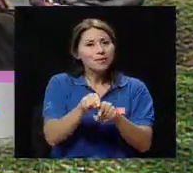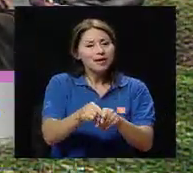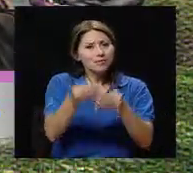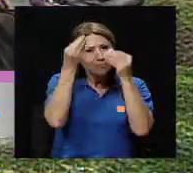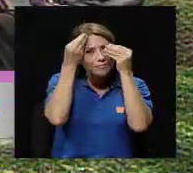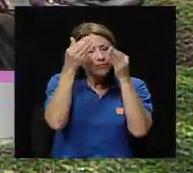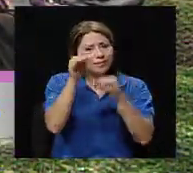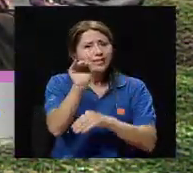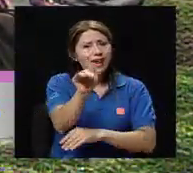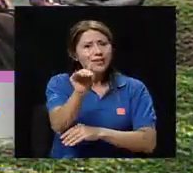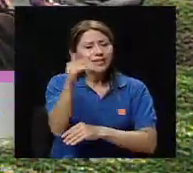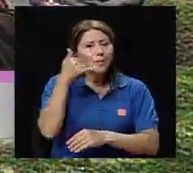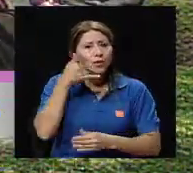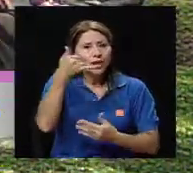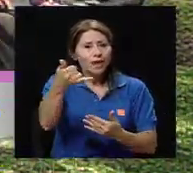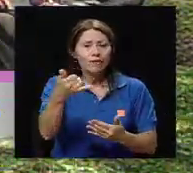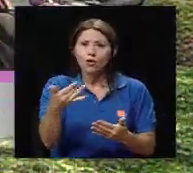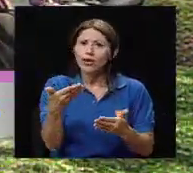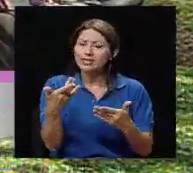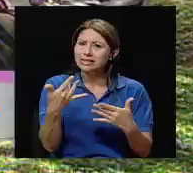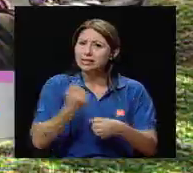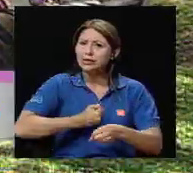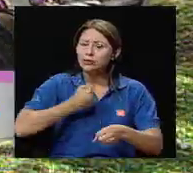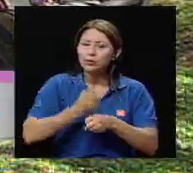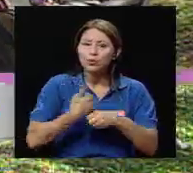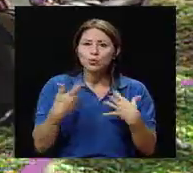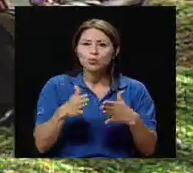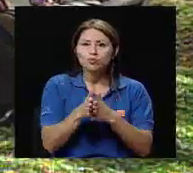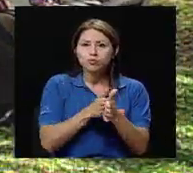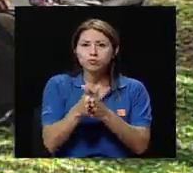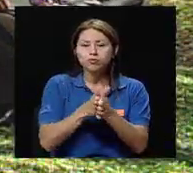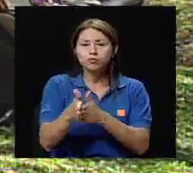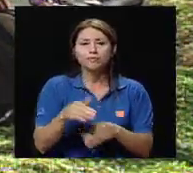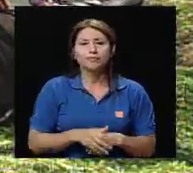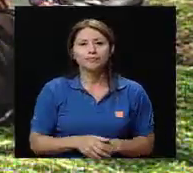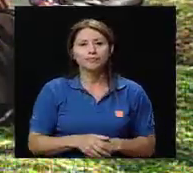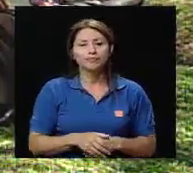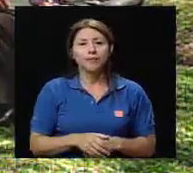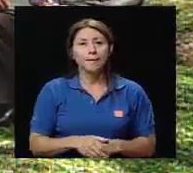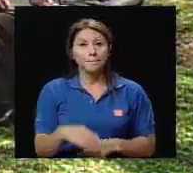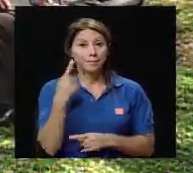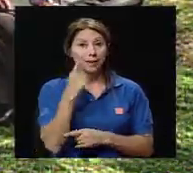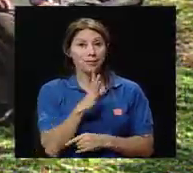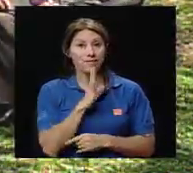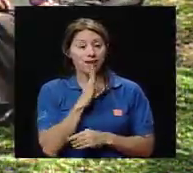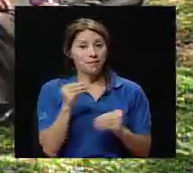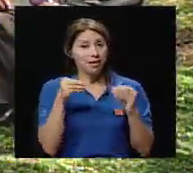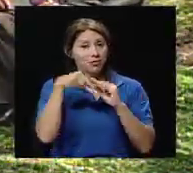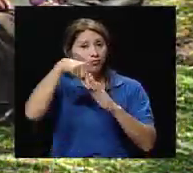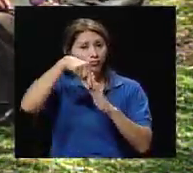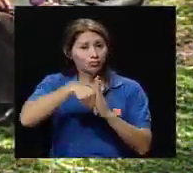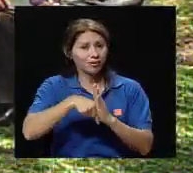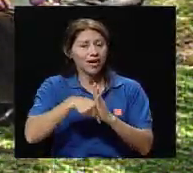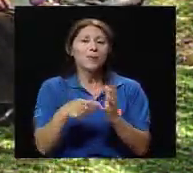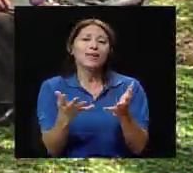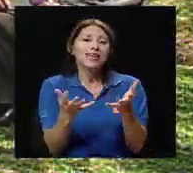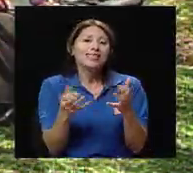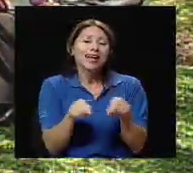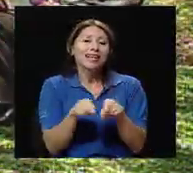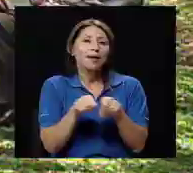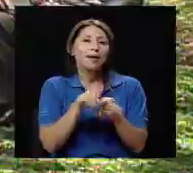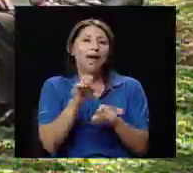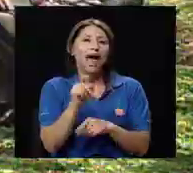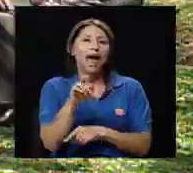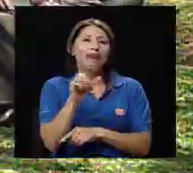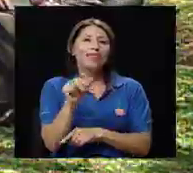más eficiente. Para retomar este aspecto, porque quisiera que también Adrián, con su experiencia en entomología, nos pueda explicar más